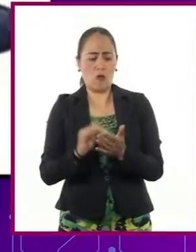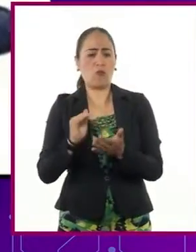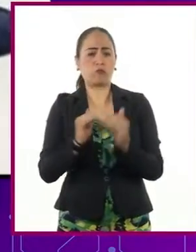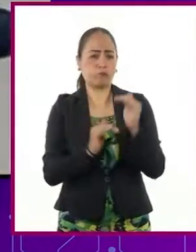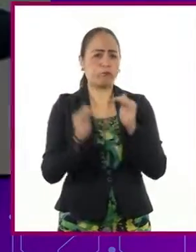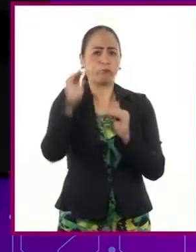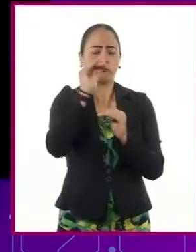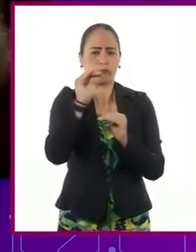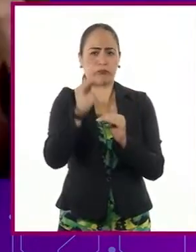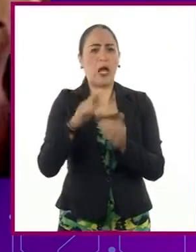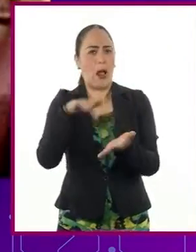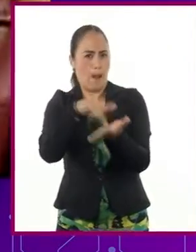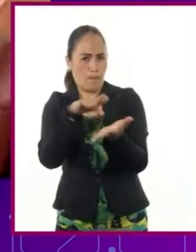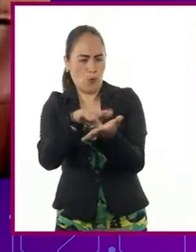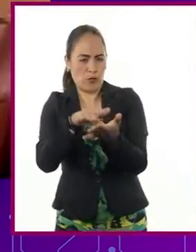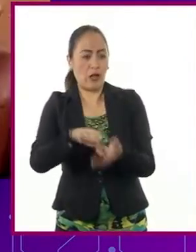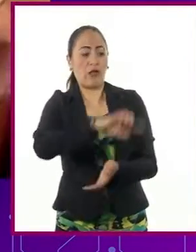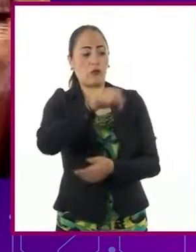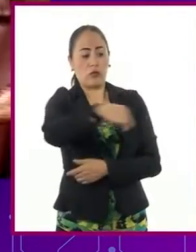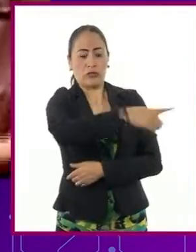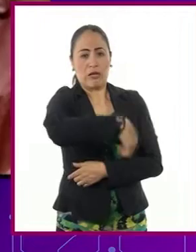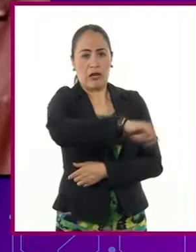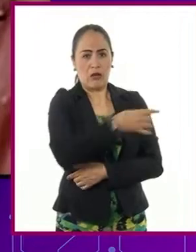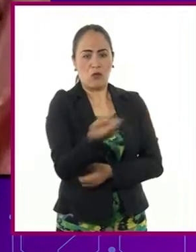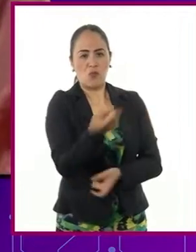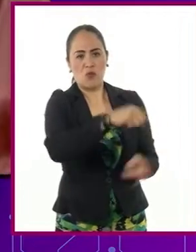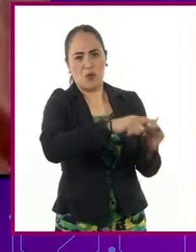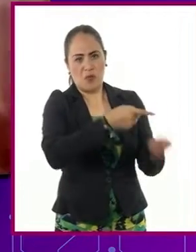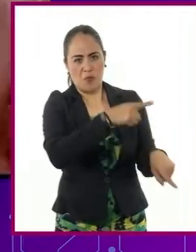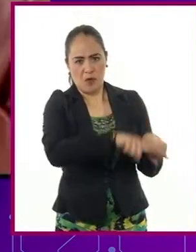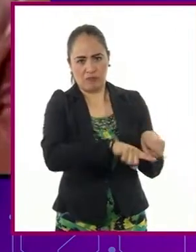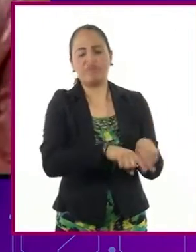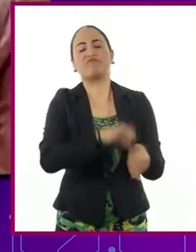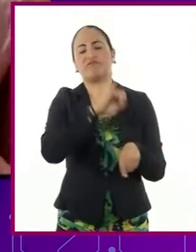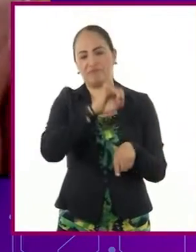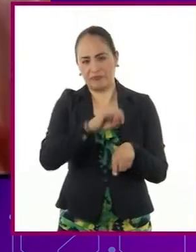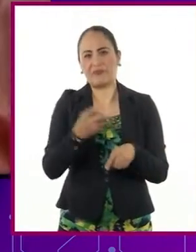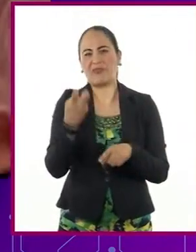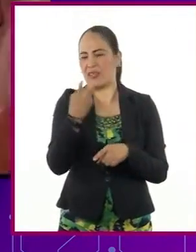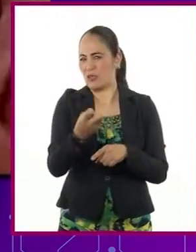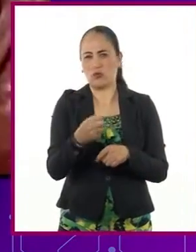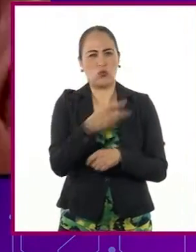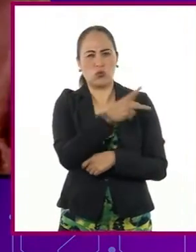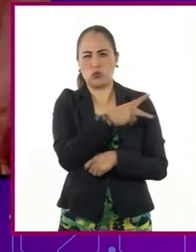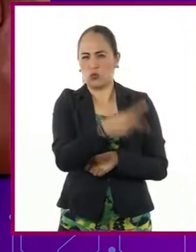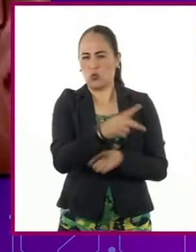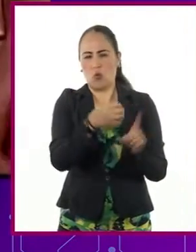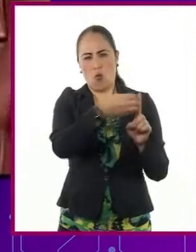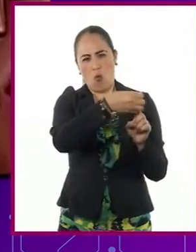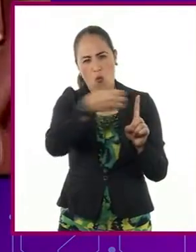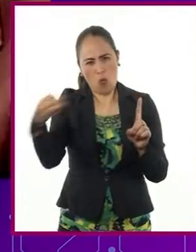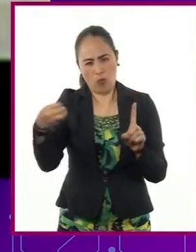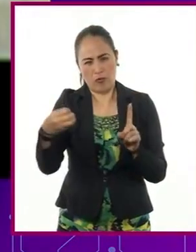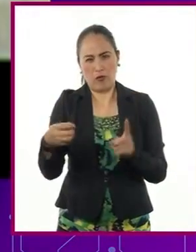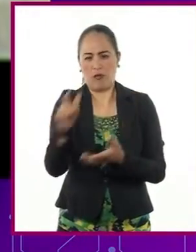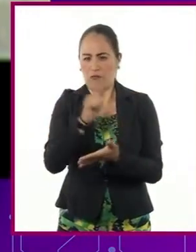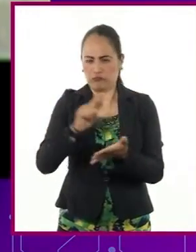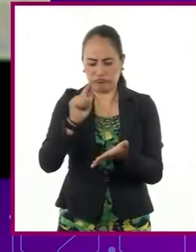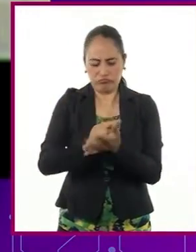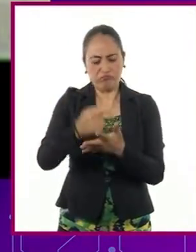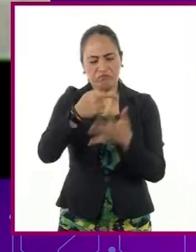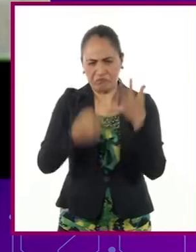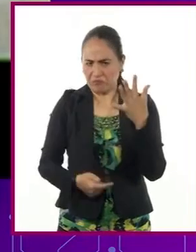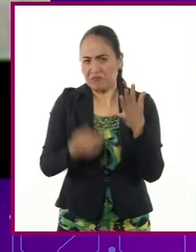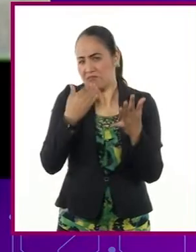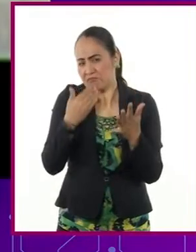indígena. Se conserva toda la estructura sociopolítica. Y jurídica, Gisela, y jurídica, porque... Claro, por lo menos en primera y segunda